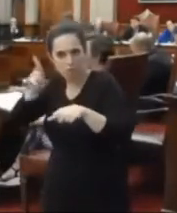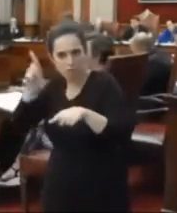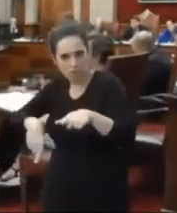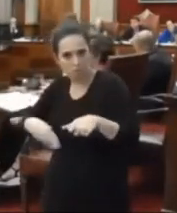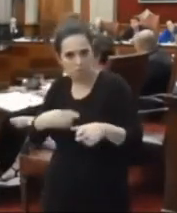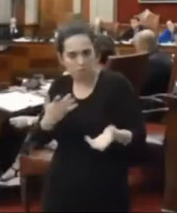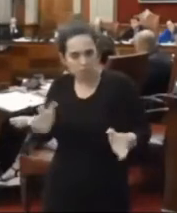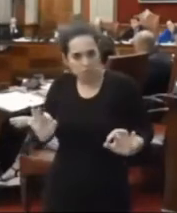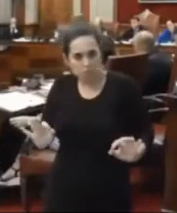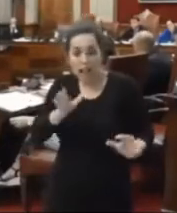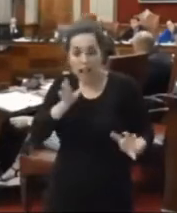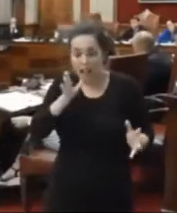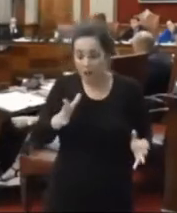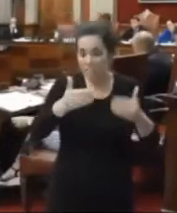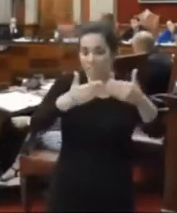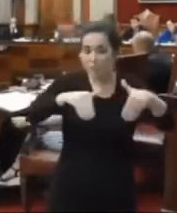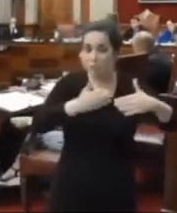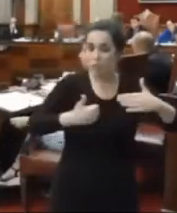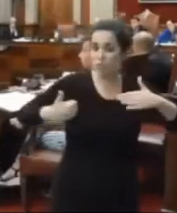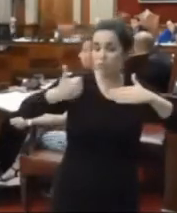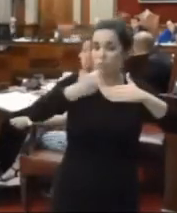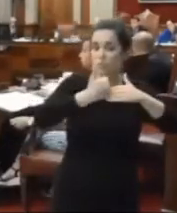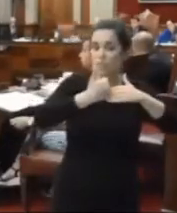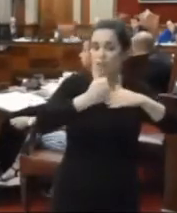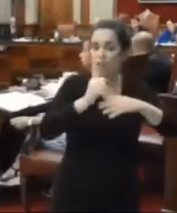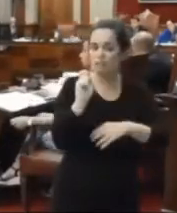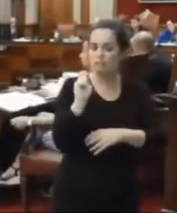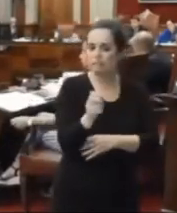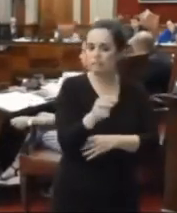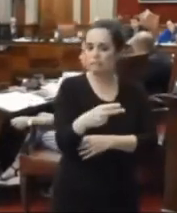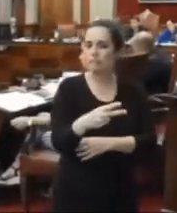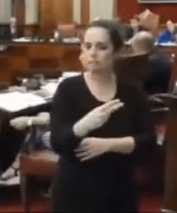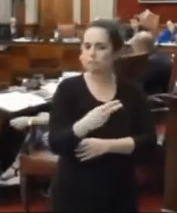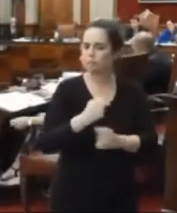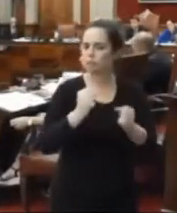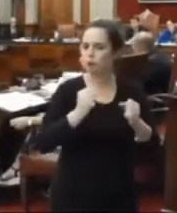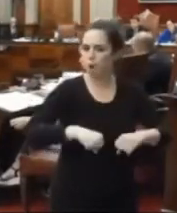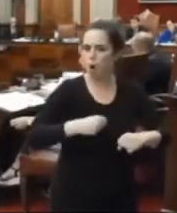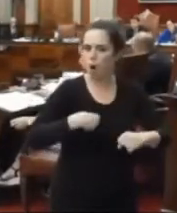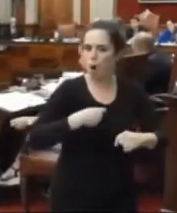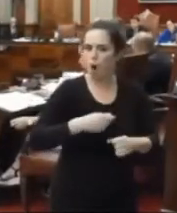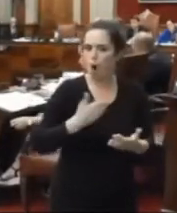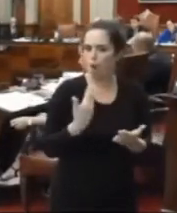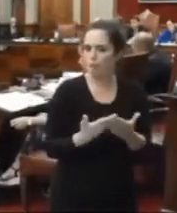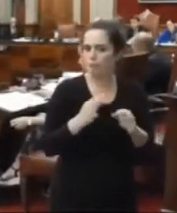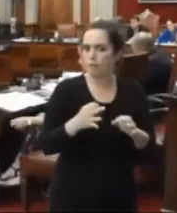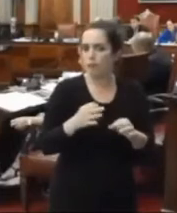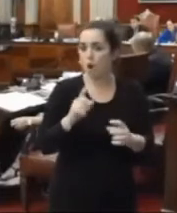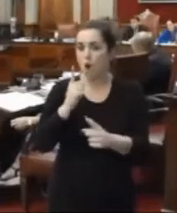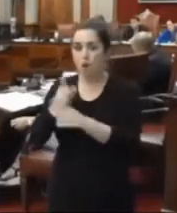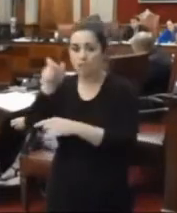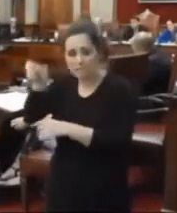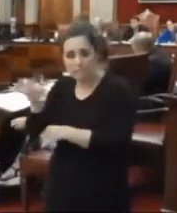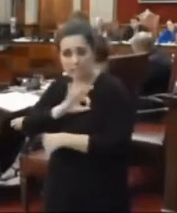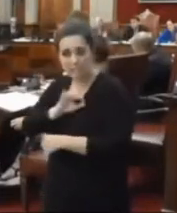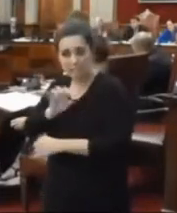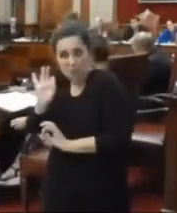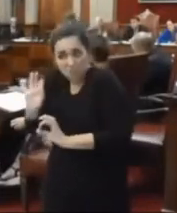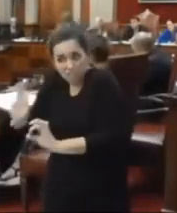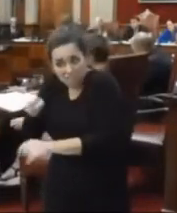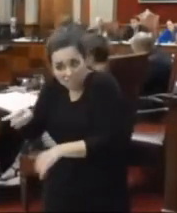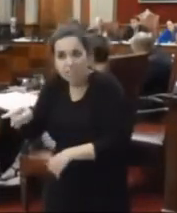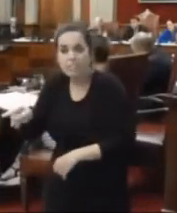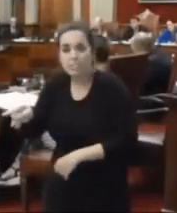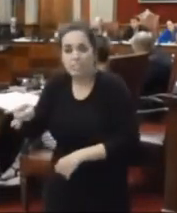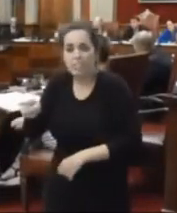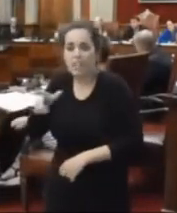Ahora que el Tribunal Supremo ha confirmado la sentencia contra el señor Hayek, tengo la esperanza que